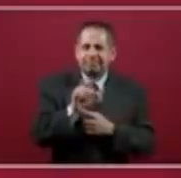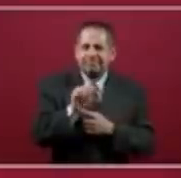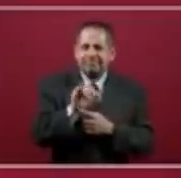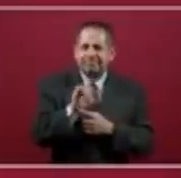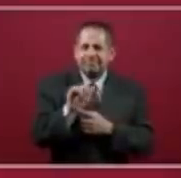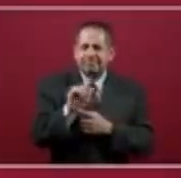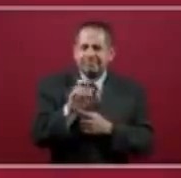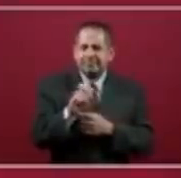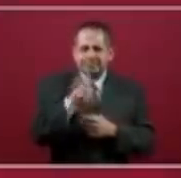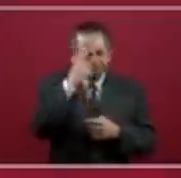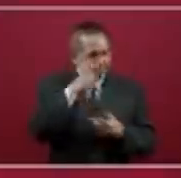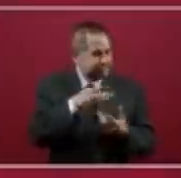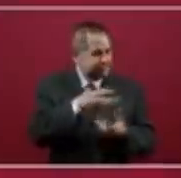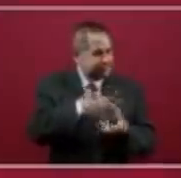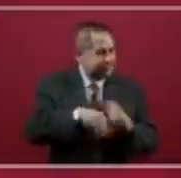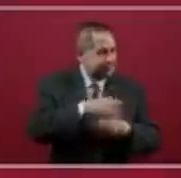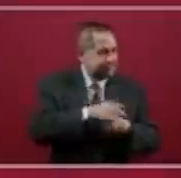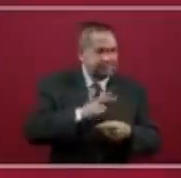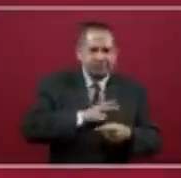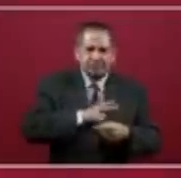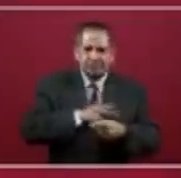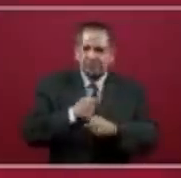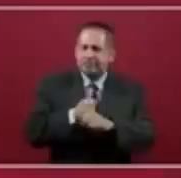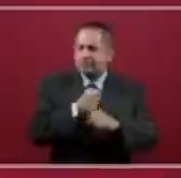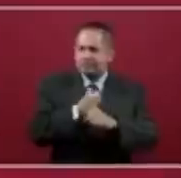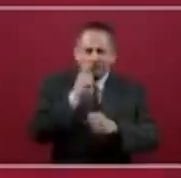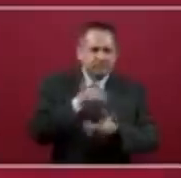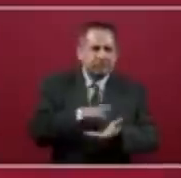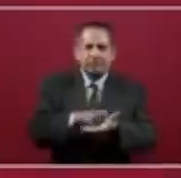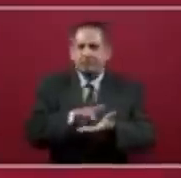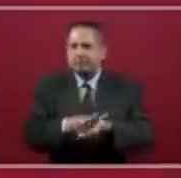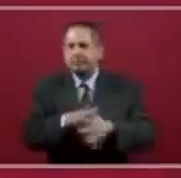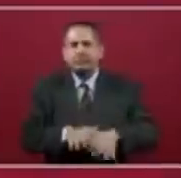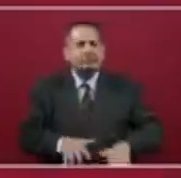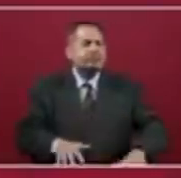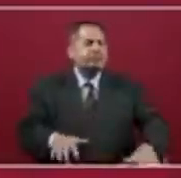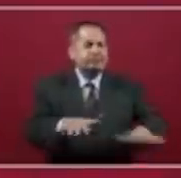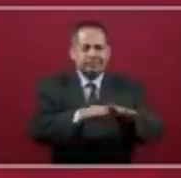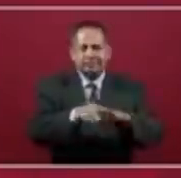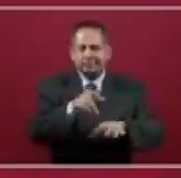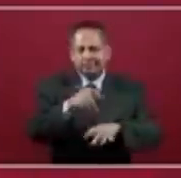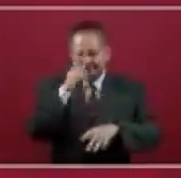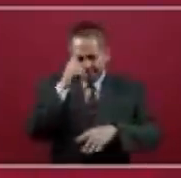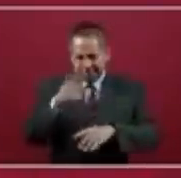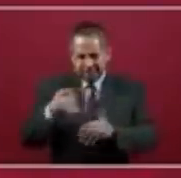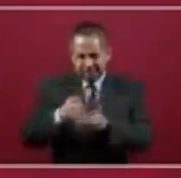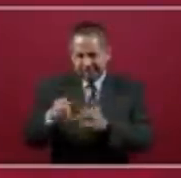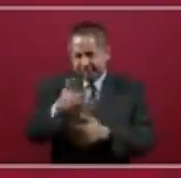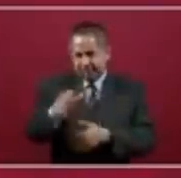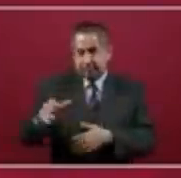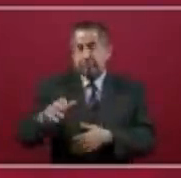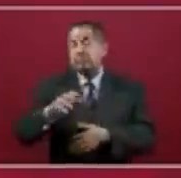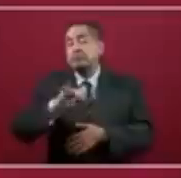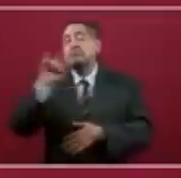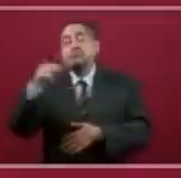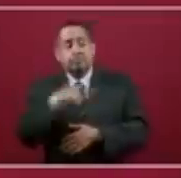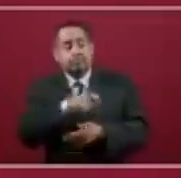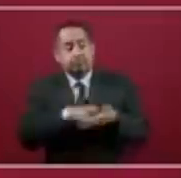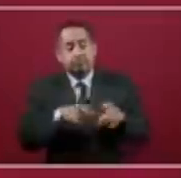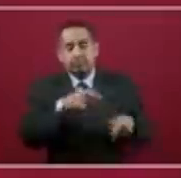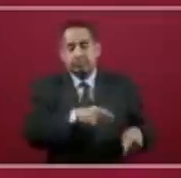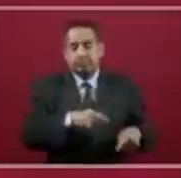para producir los fertilizantes y apoyar a los productores.